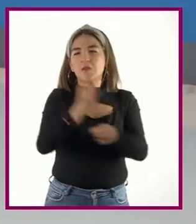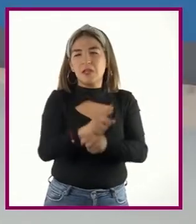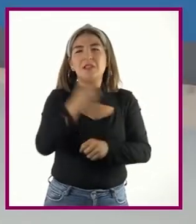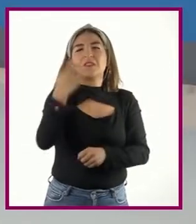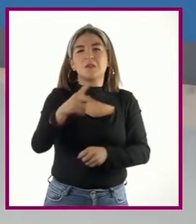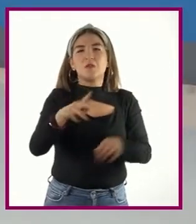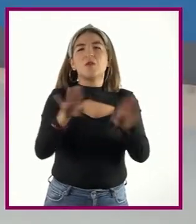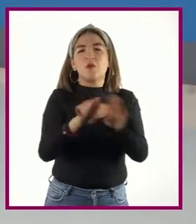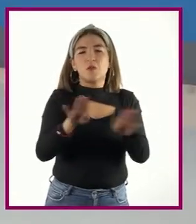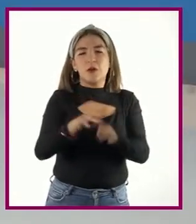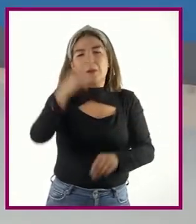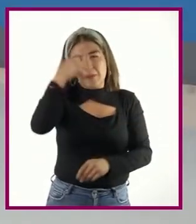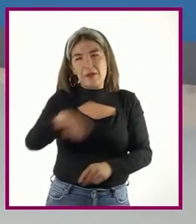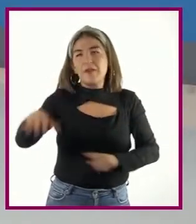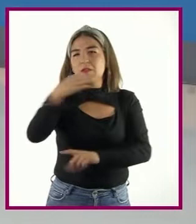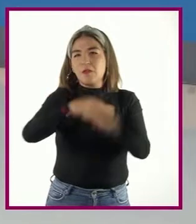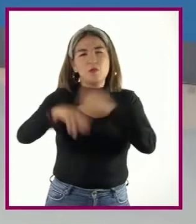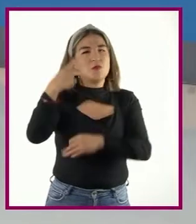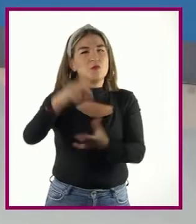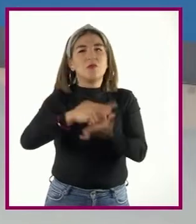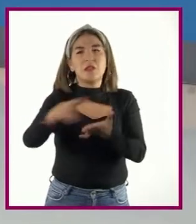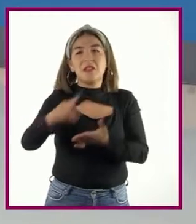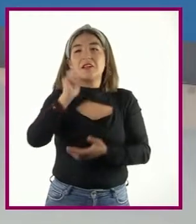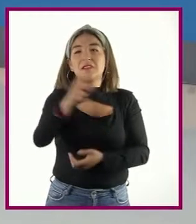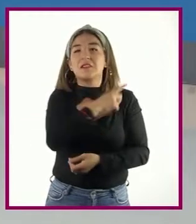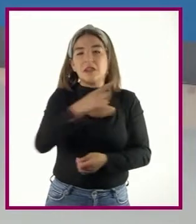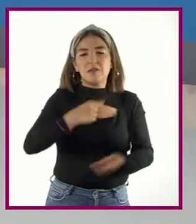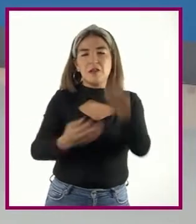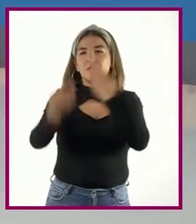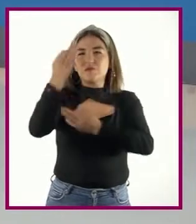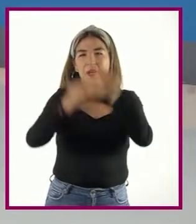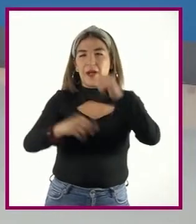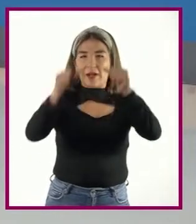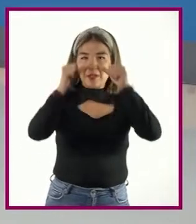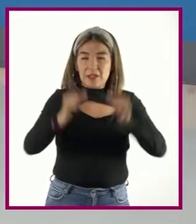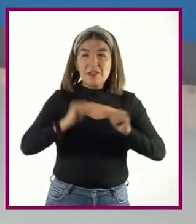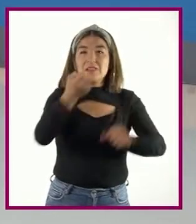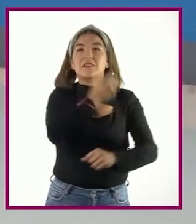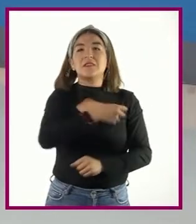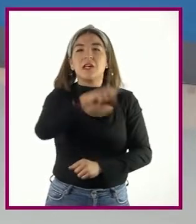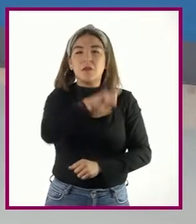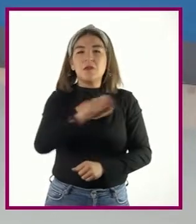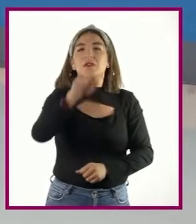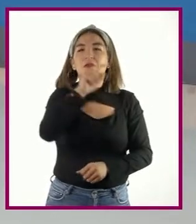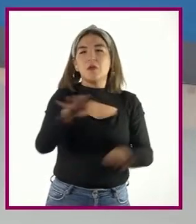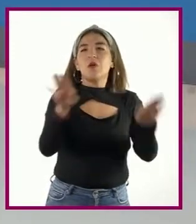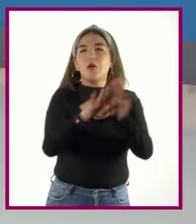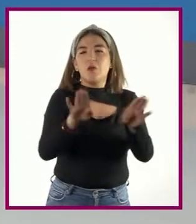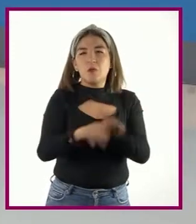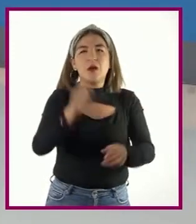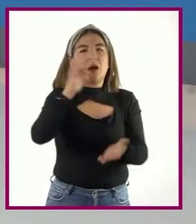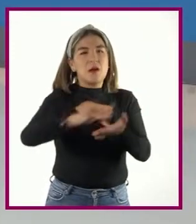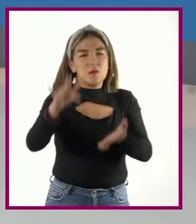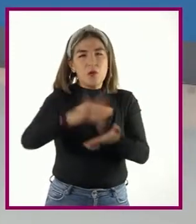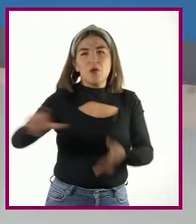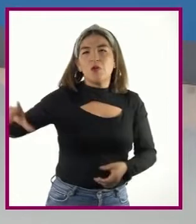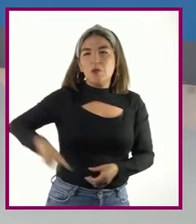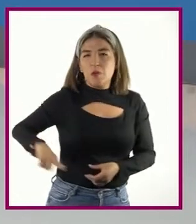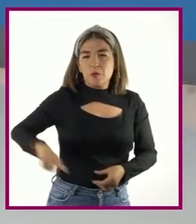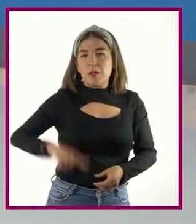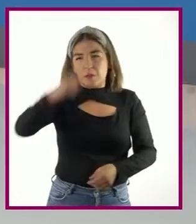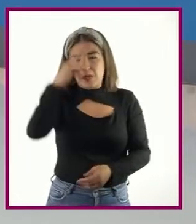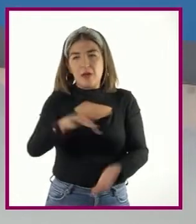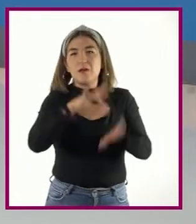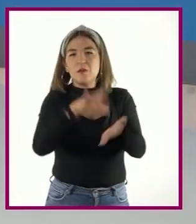que consiste en que todas y todos debemos recibir atención a la salud y apoyos del gobierno y la sociedad para